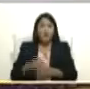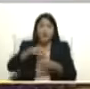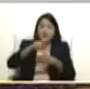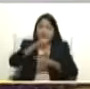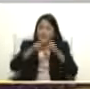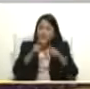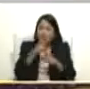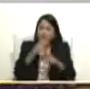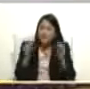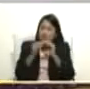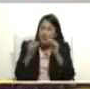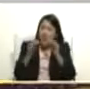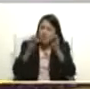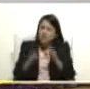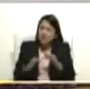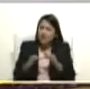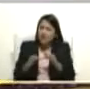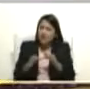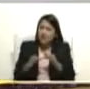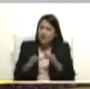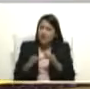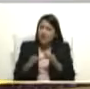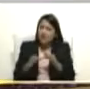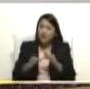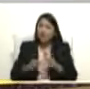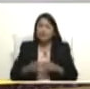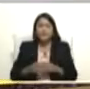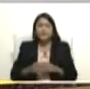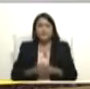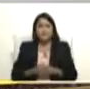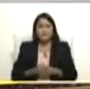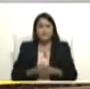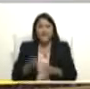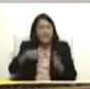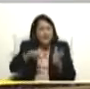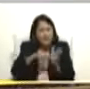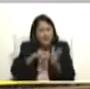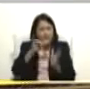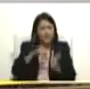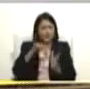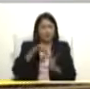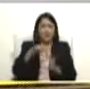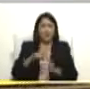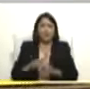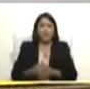no es vinculante. No es vinculante, no es vinculante.